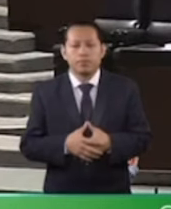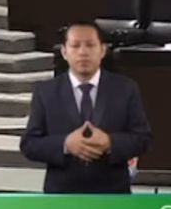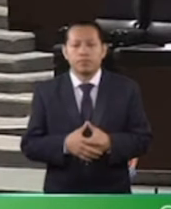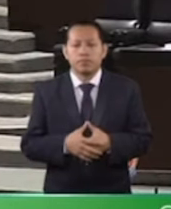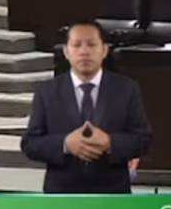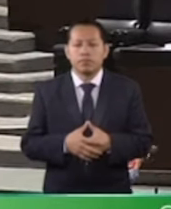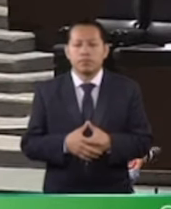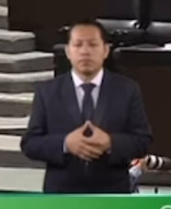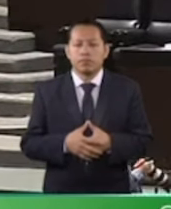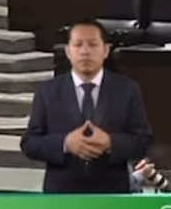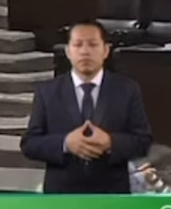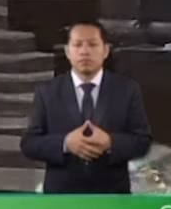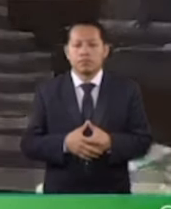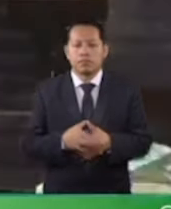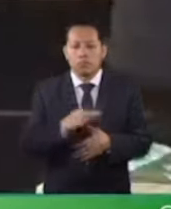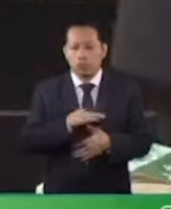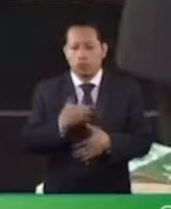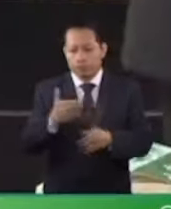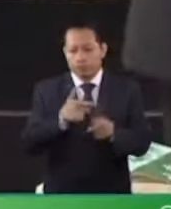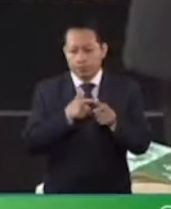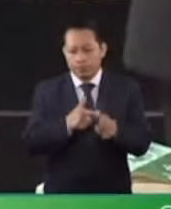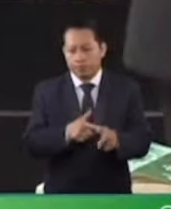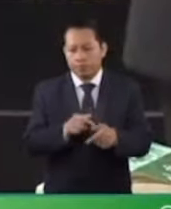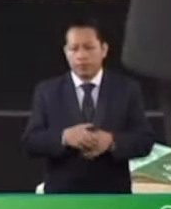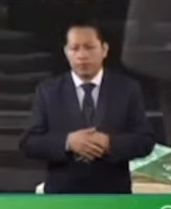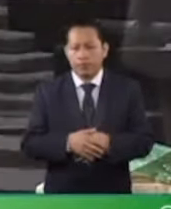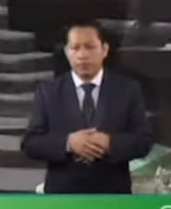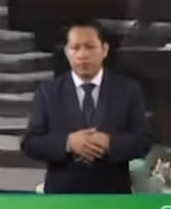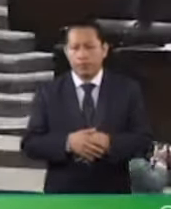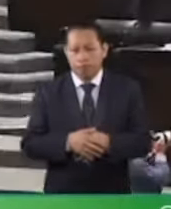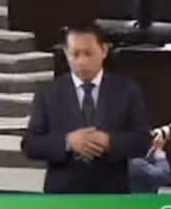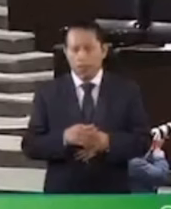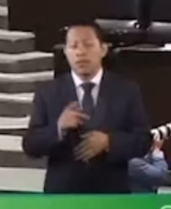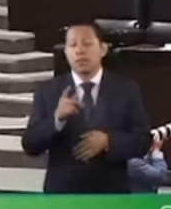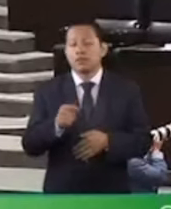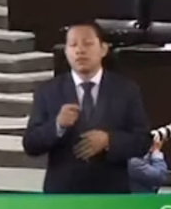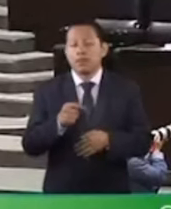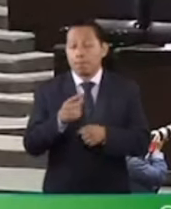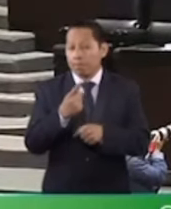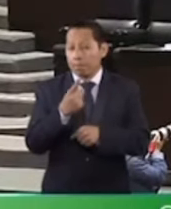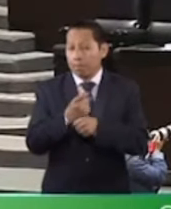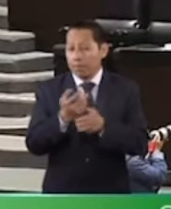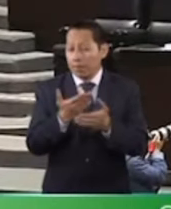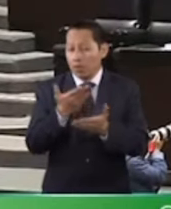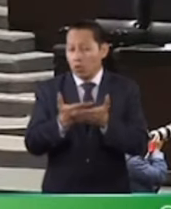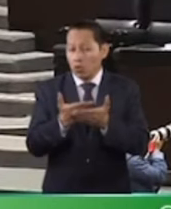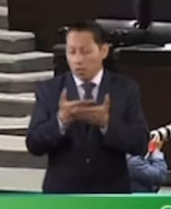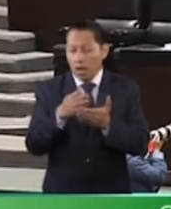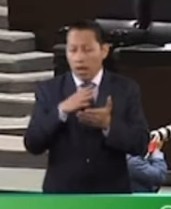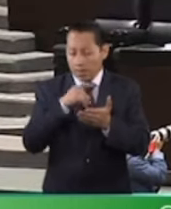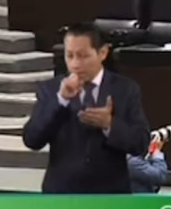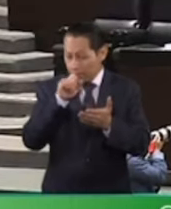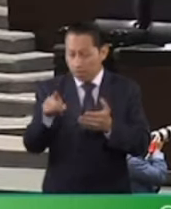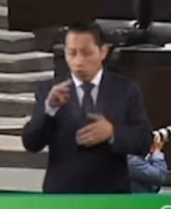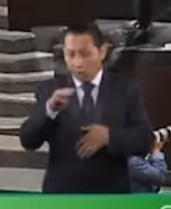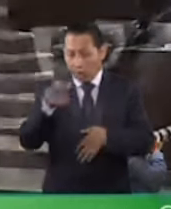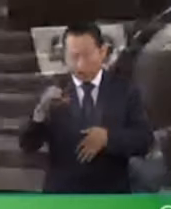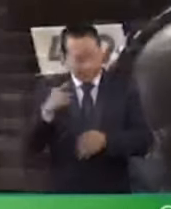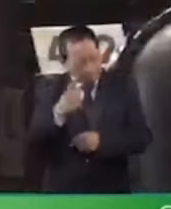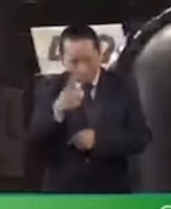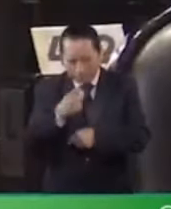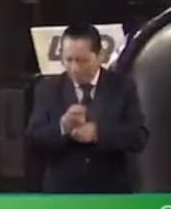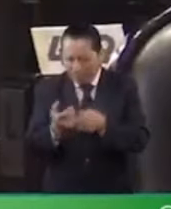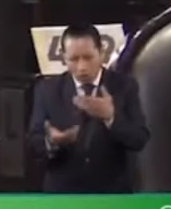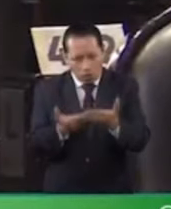continúa adelante el primero que presentó esta agenda fue movimiento ciudadano